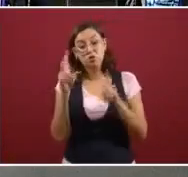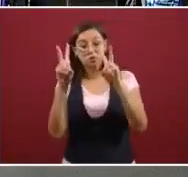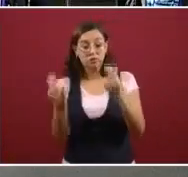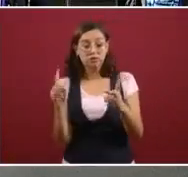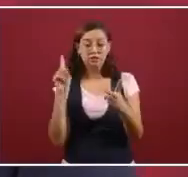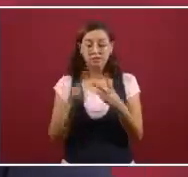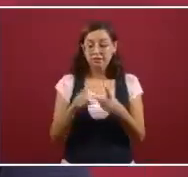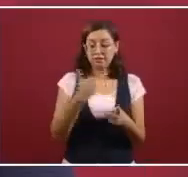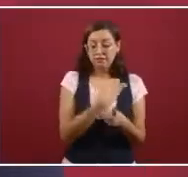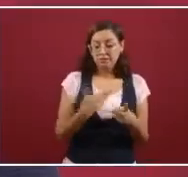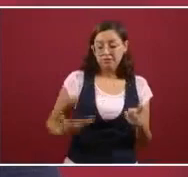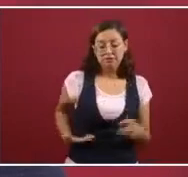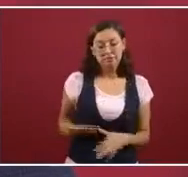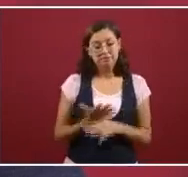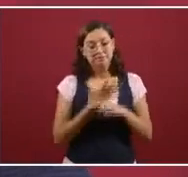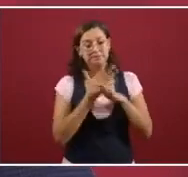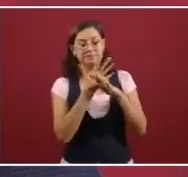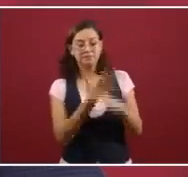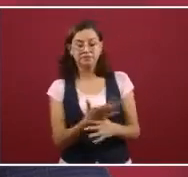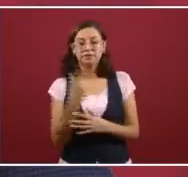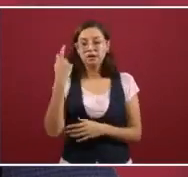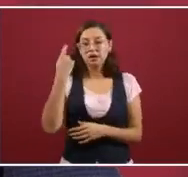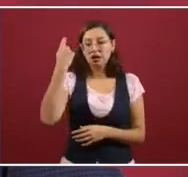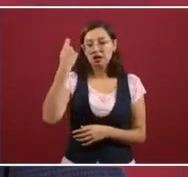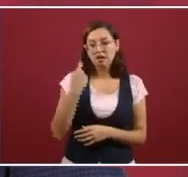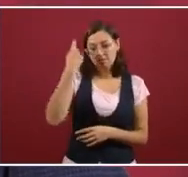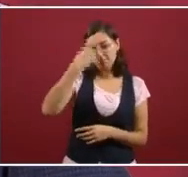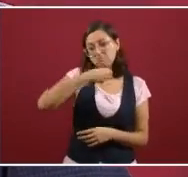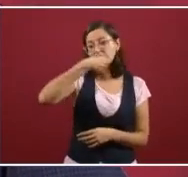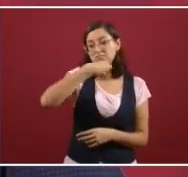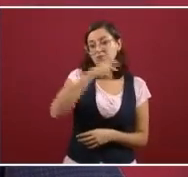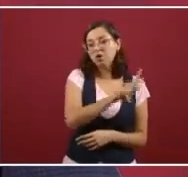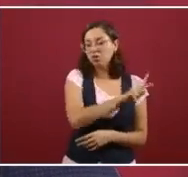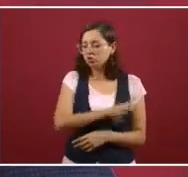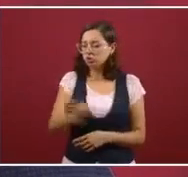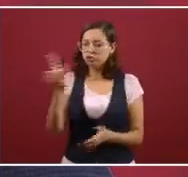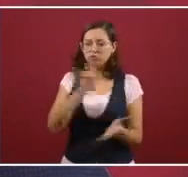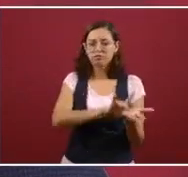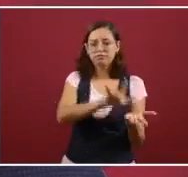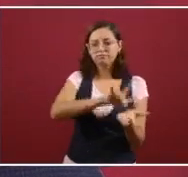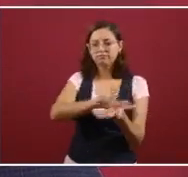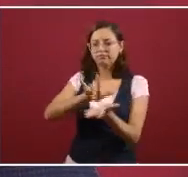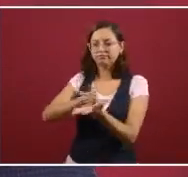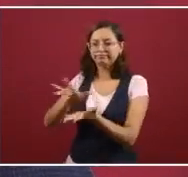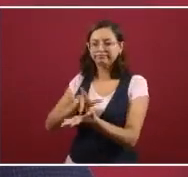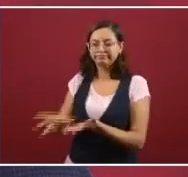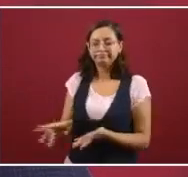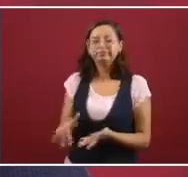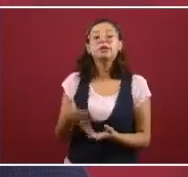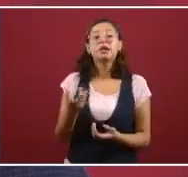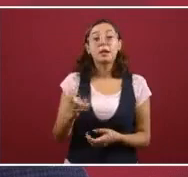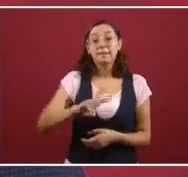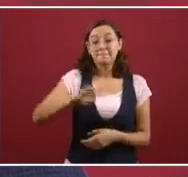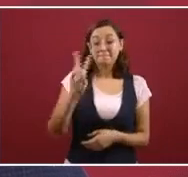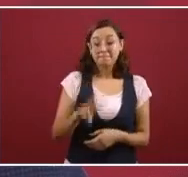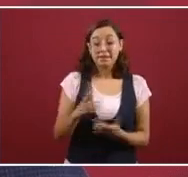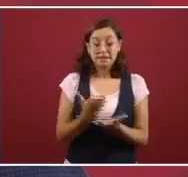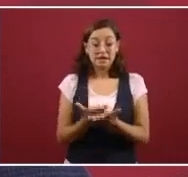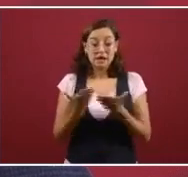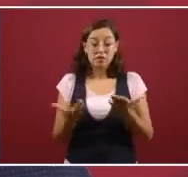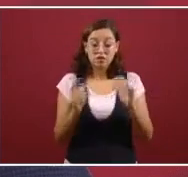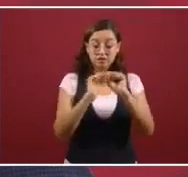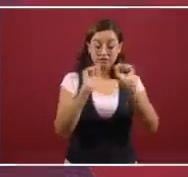presidente respecto a la pensión universal para adultos mayores. Es importante señalar que con los parámetros que hoy tiene el